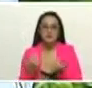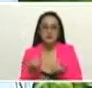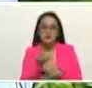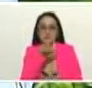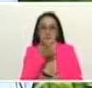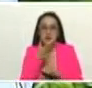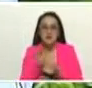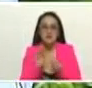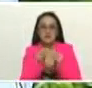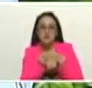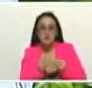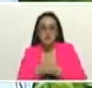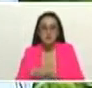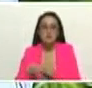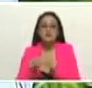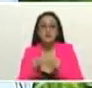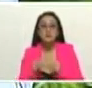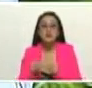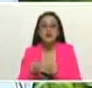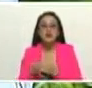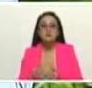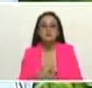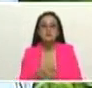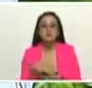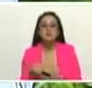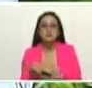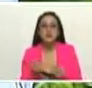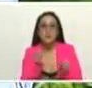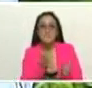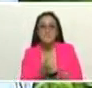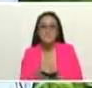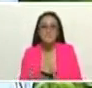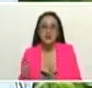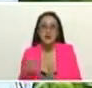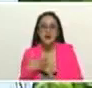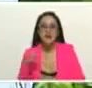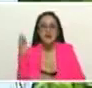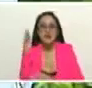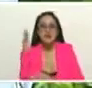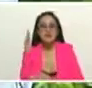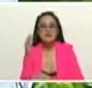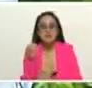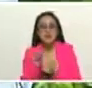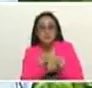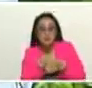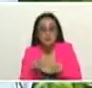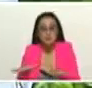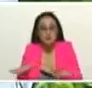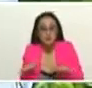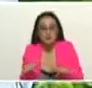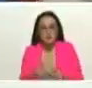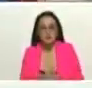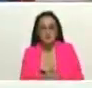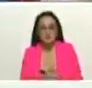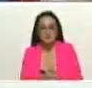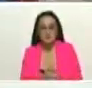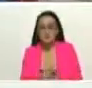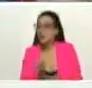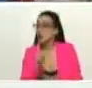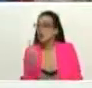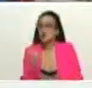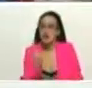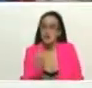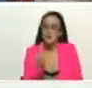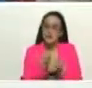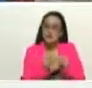la recuperación completa. Y ahora con el plan Mi Iglesia Bien Equipada. No solamente